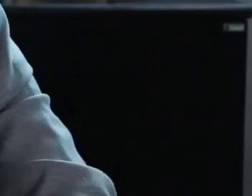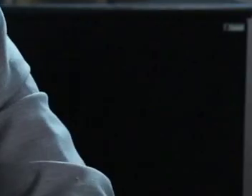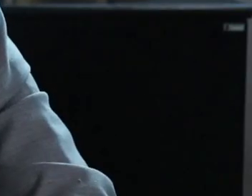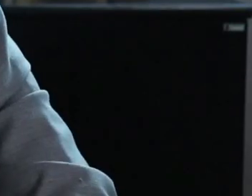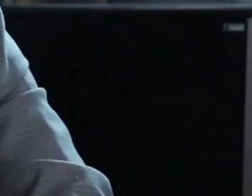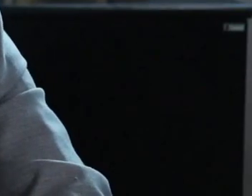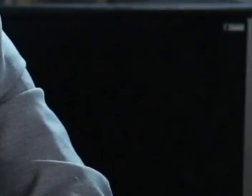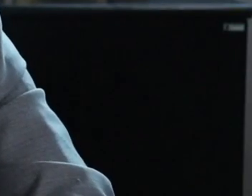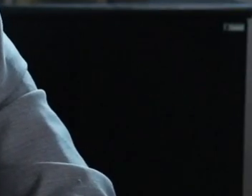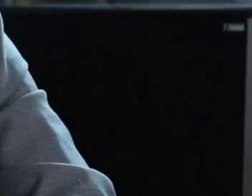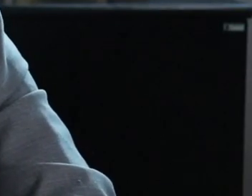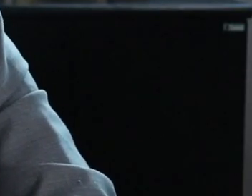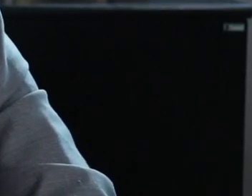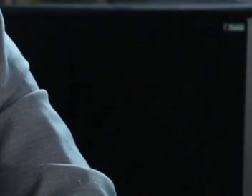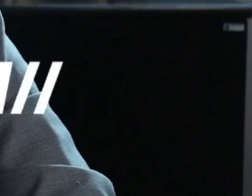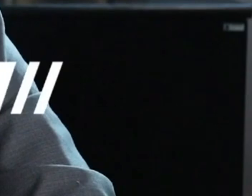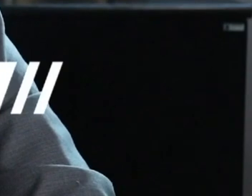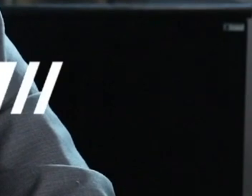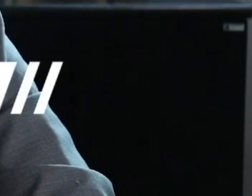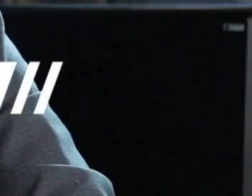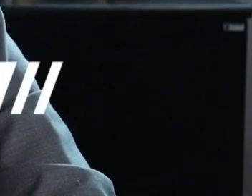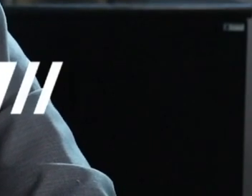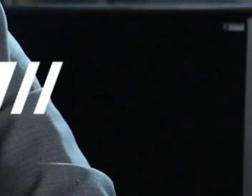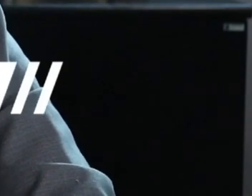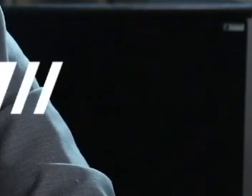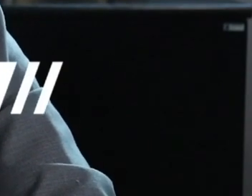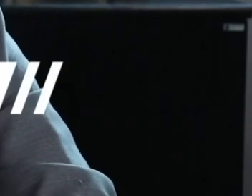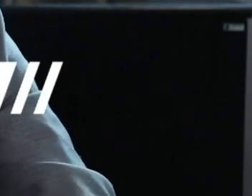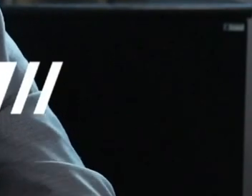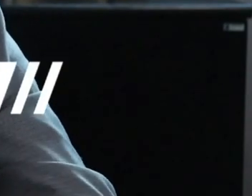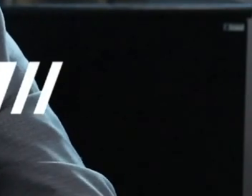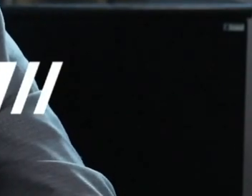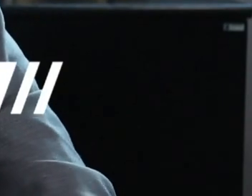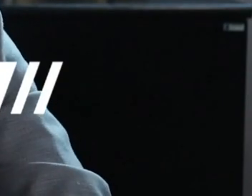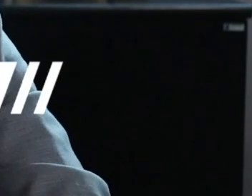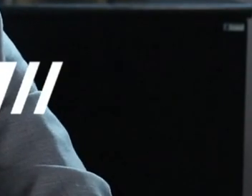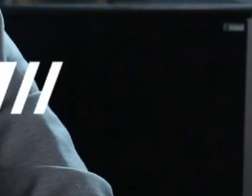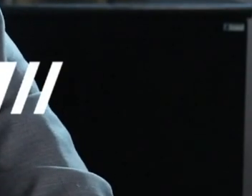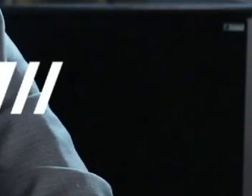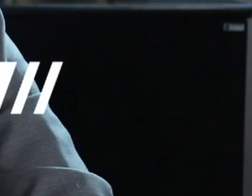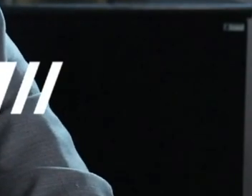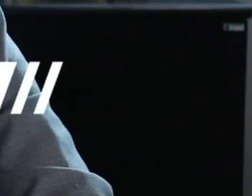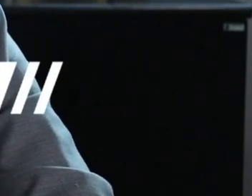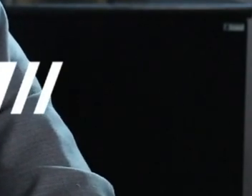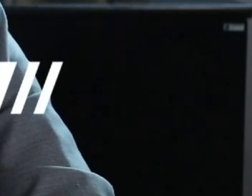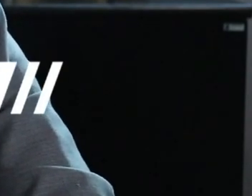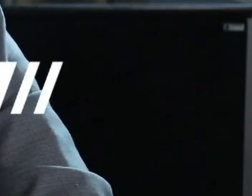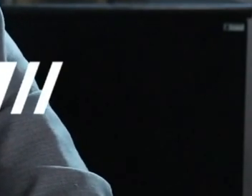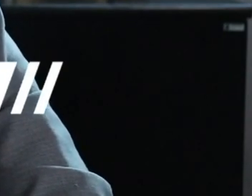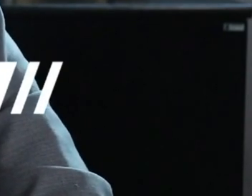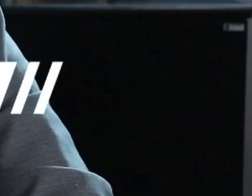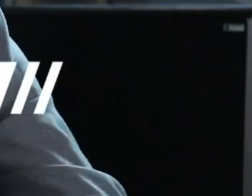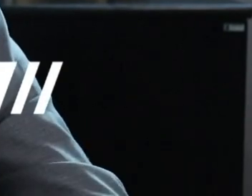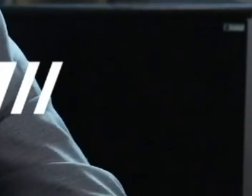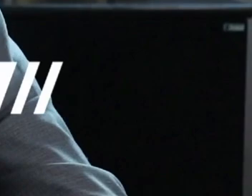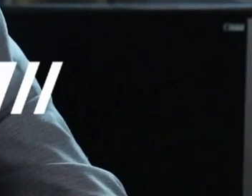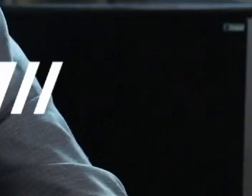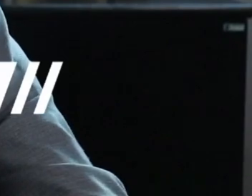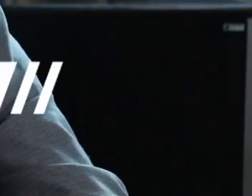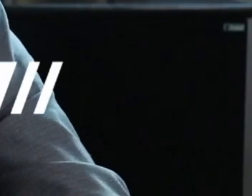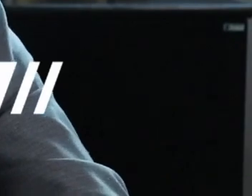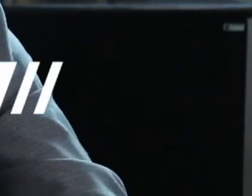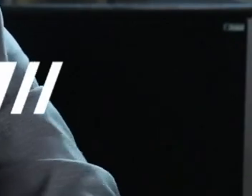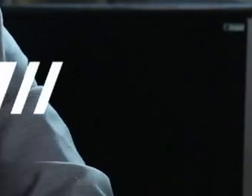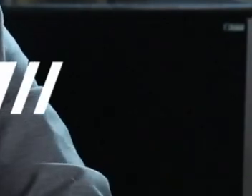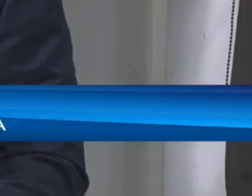Social. De repente vamos a aumentar las cuotas de los trabajadores o la edad de la jubilación. Pero cuando tú hablas de estos temas, la